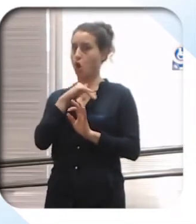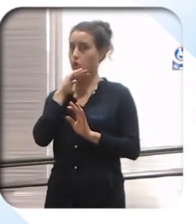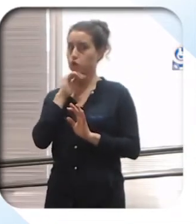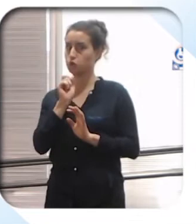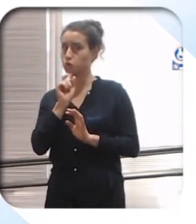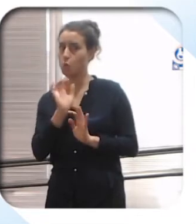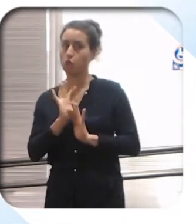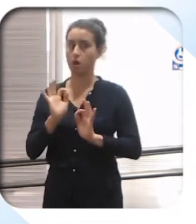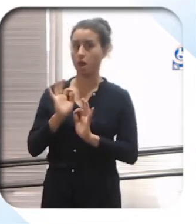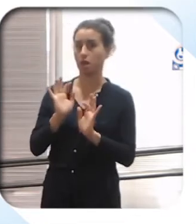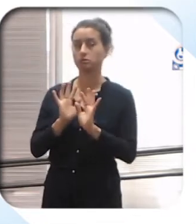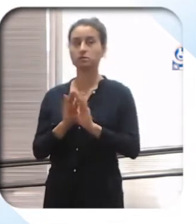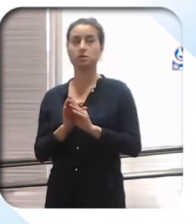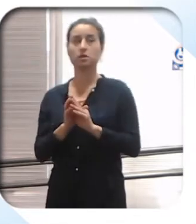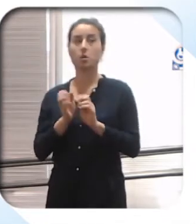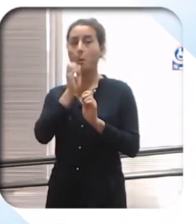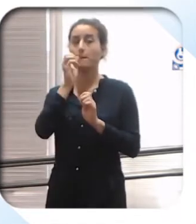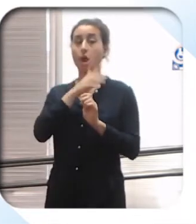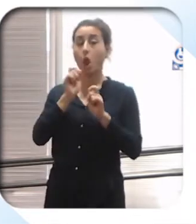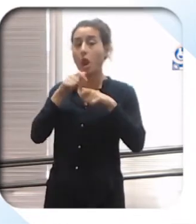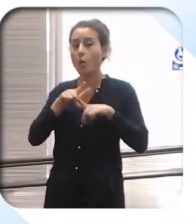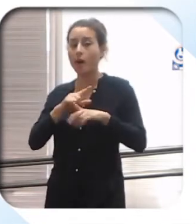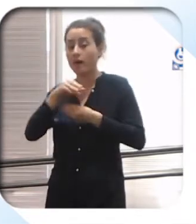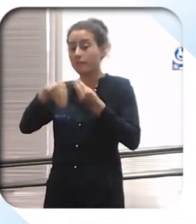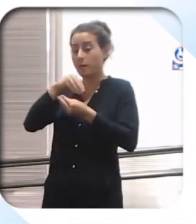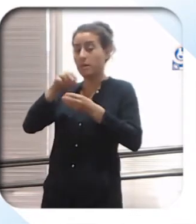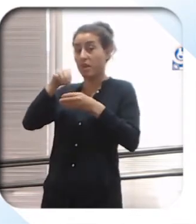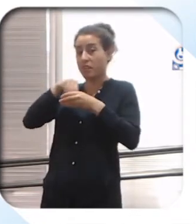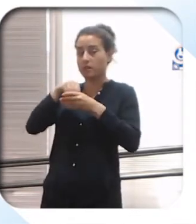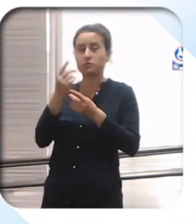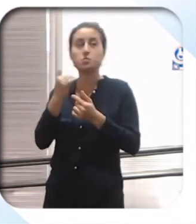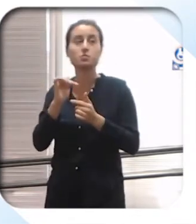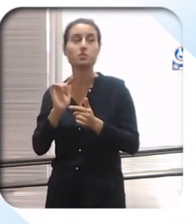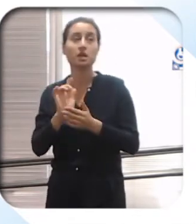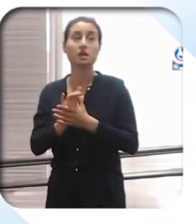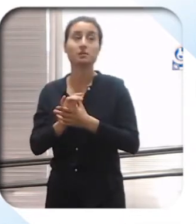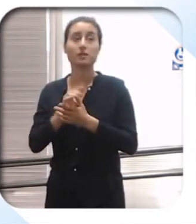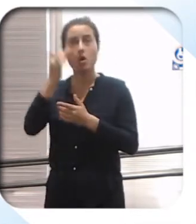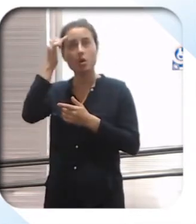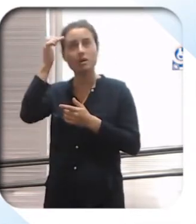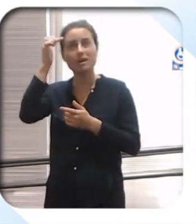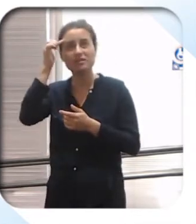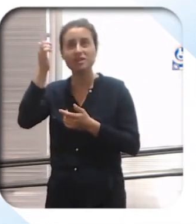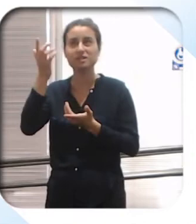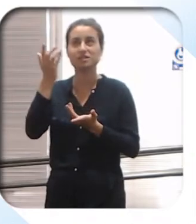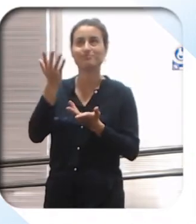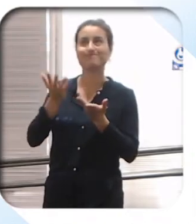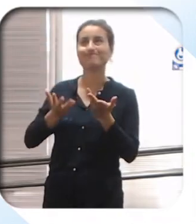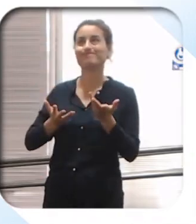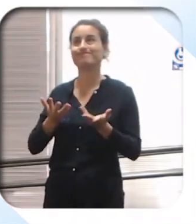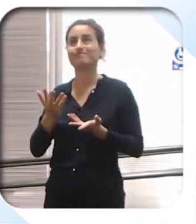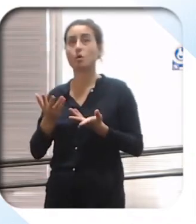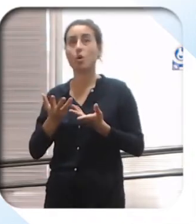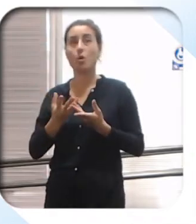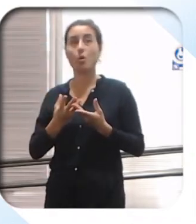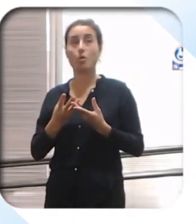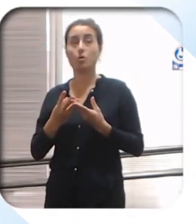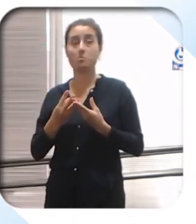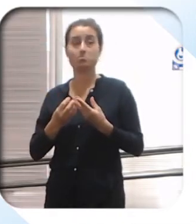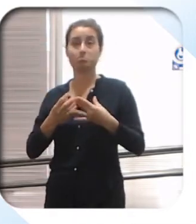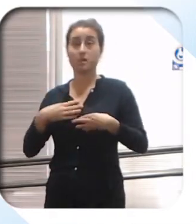insulto, tratamos de mejorar el lenguaje en la familia, pero el recorte de la cabeza, el recorte emocional